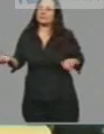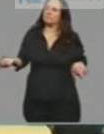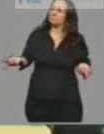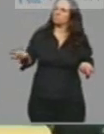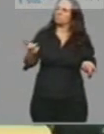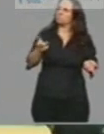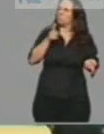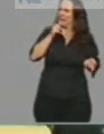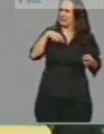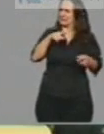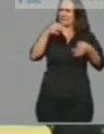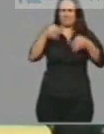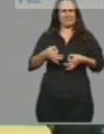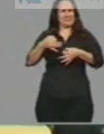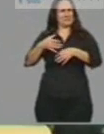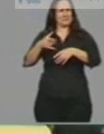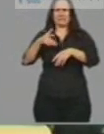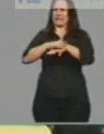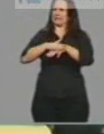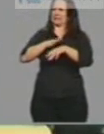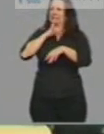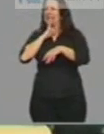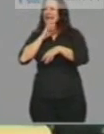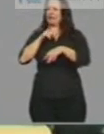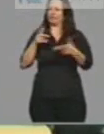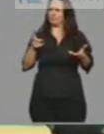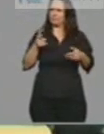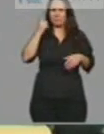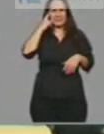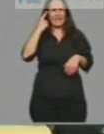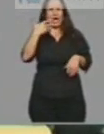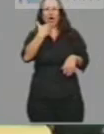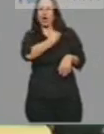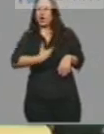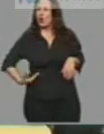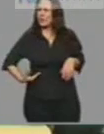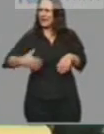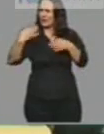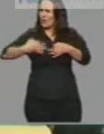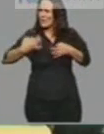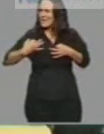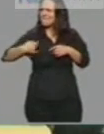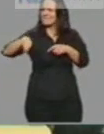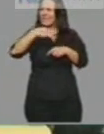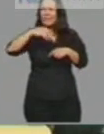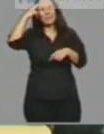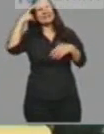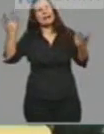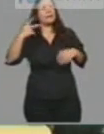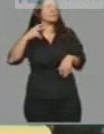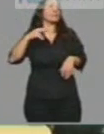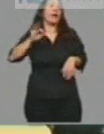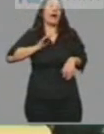demasiado serio, ni es responsabilidad, me parece, de un buen gobierno, de una buena gobernanza, creer que el 2014 o